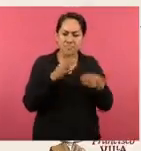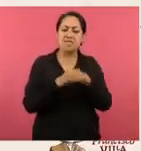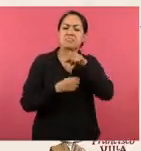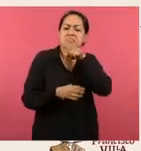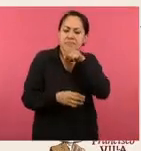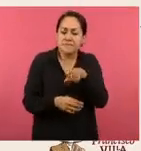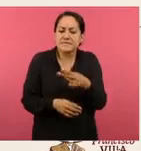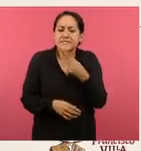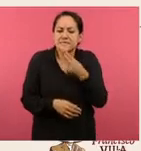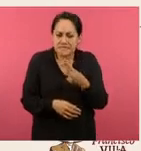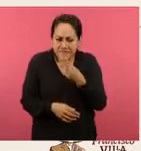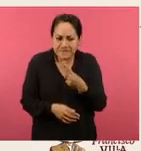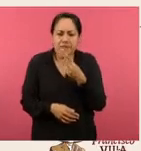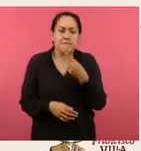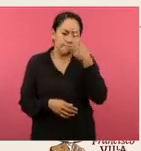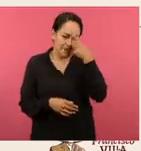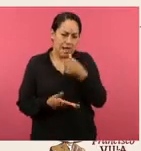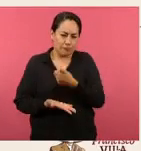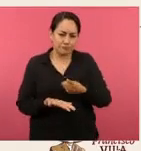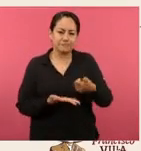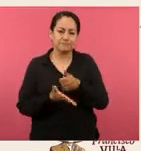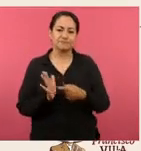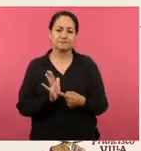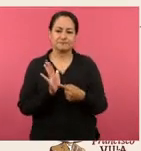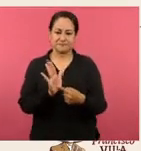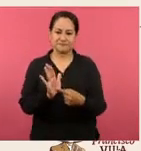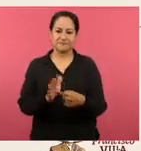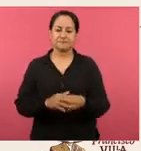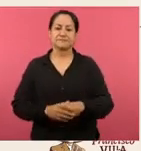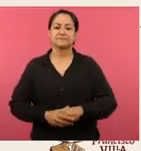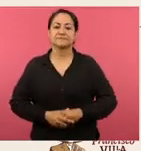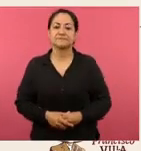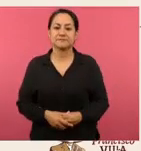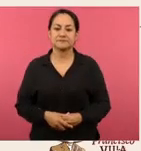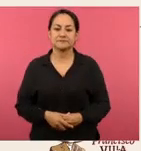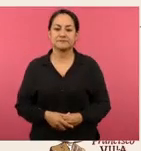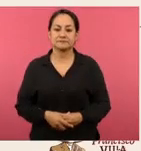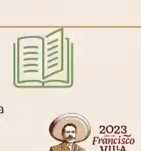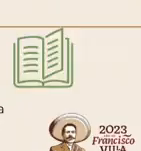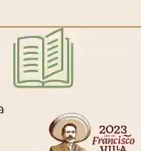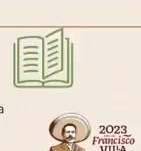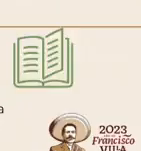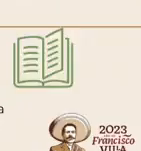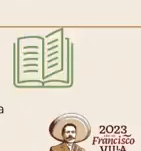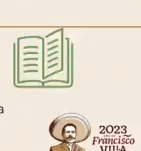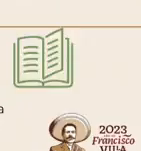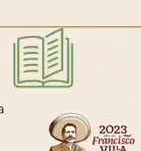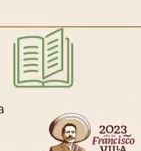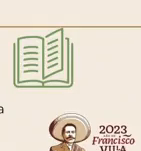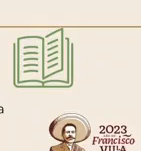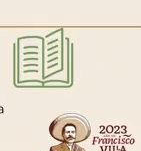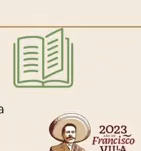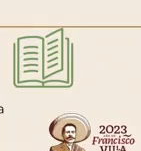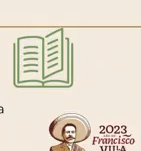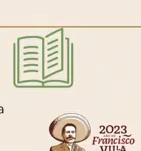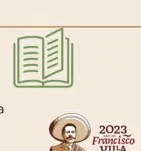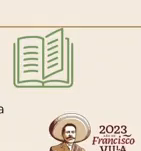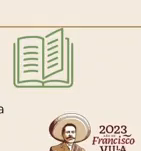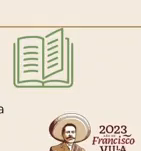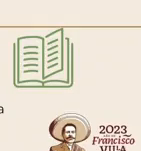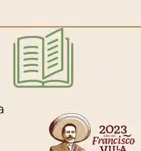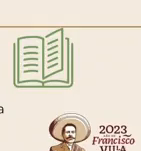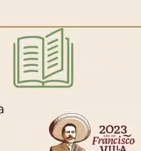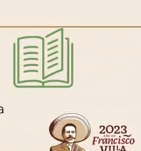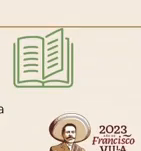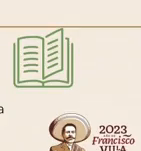a lograr, a mejorar los aprendizajes que están en el programa de estudio. Yo quiero puntualizar, porque